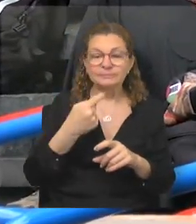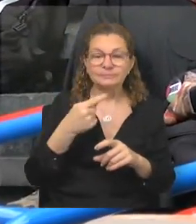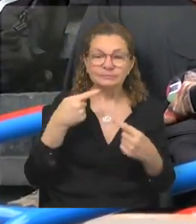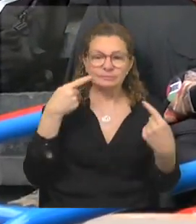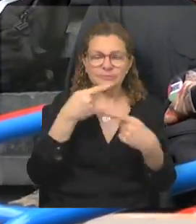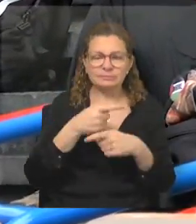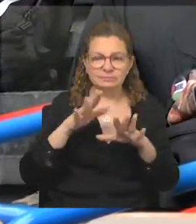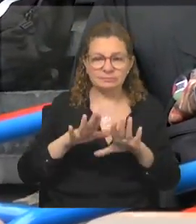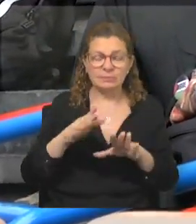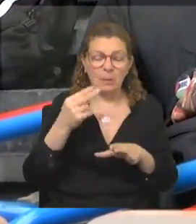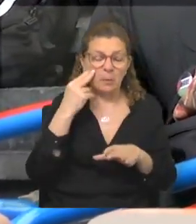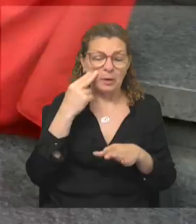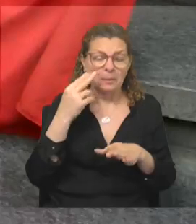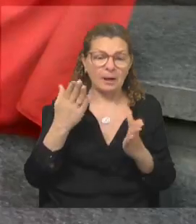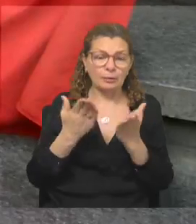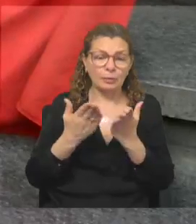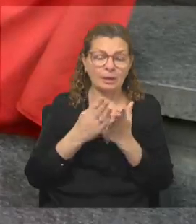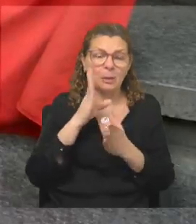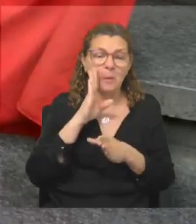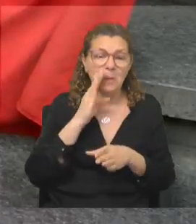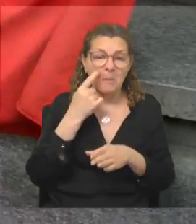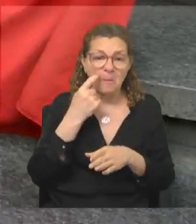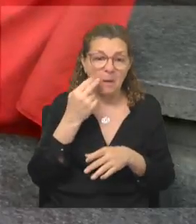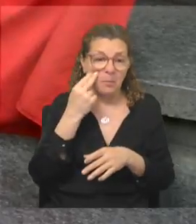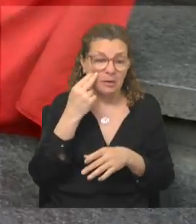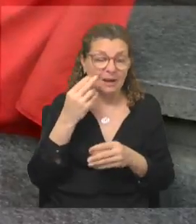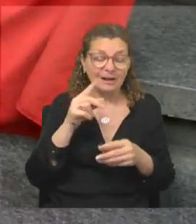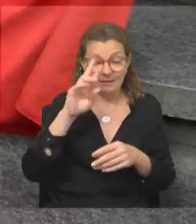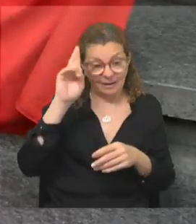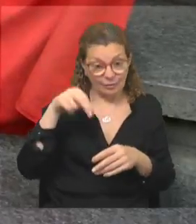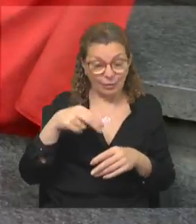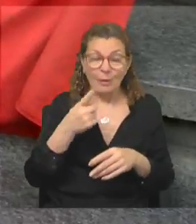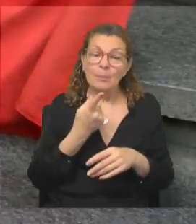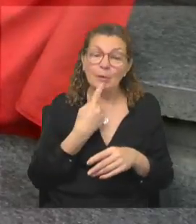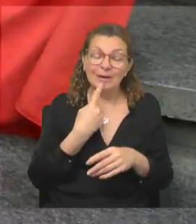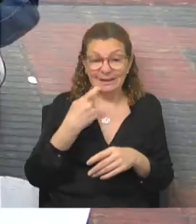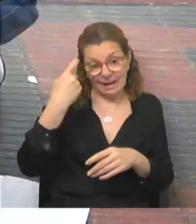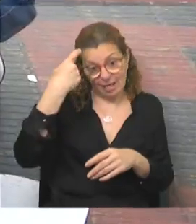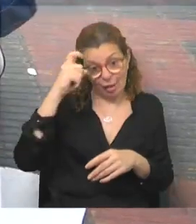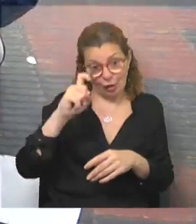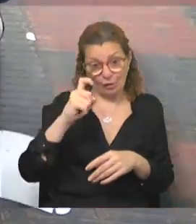porque perjudica a los estudiantes y los padres dijo que la razón del paro es política